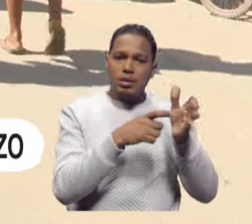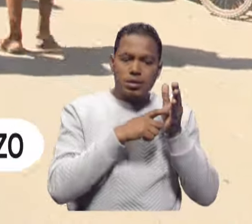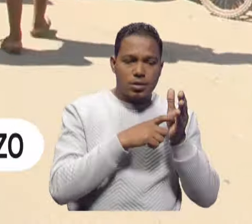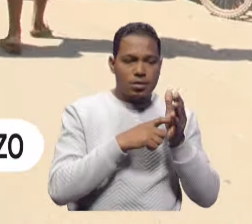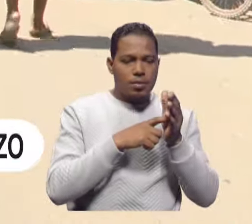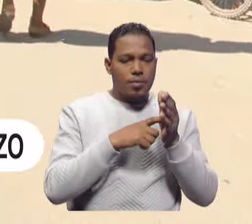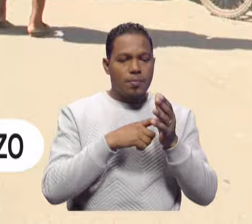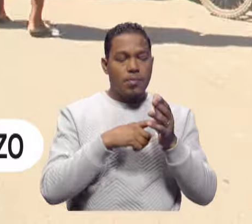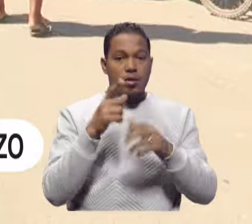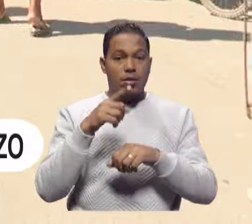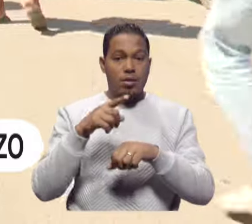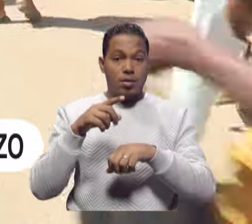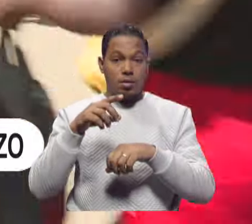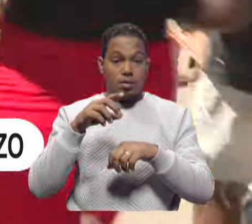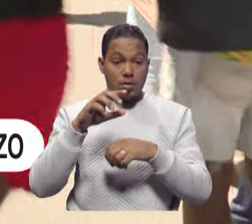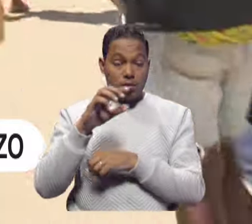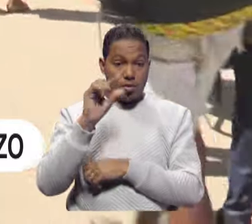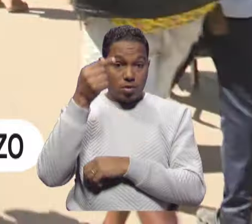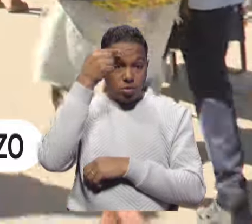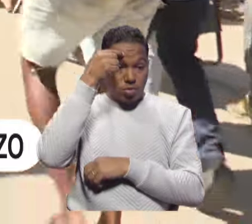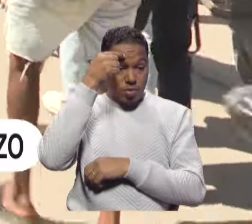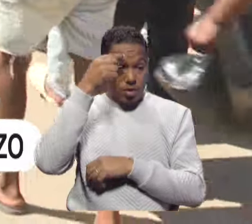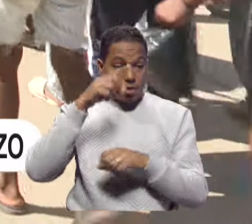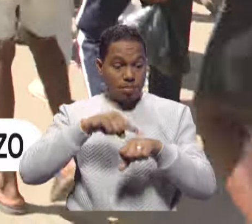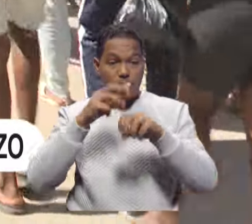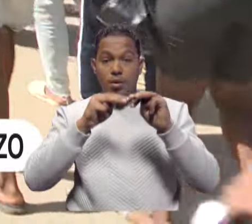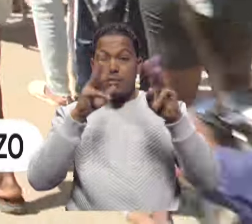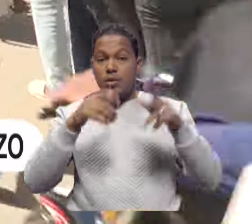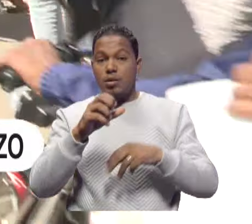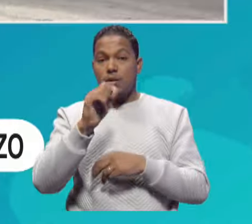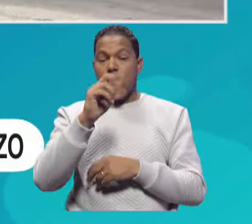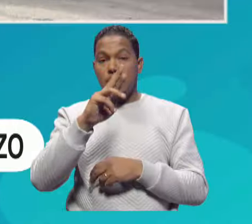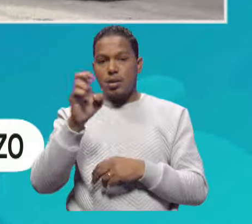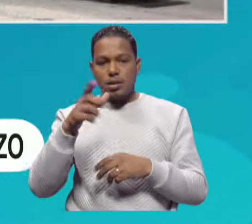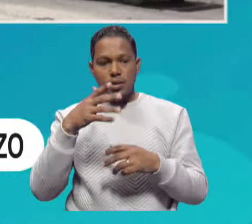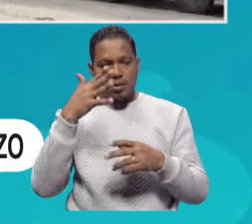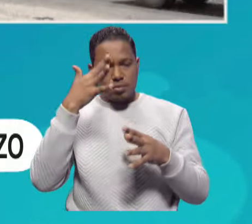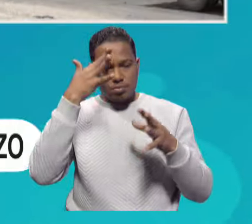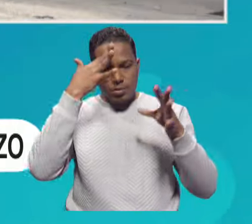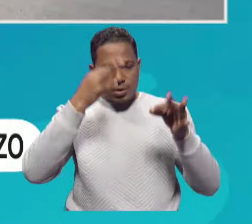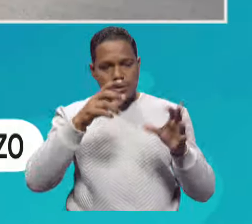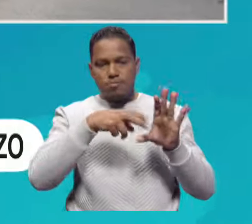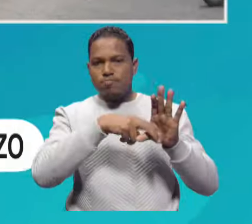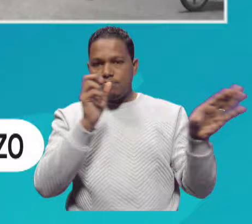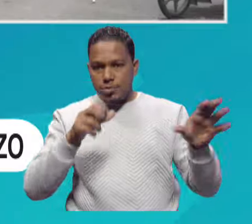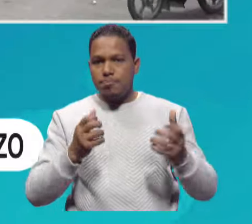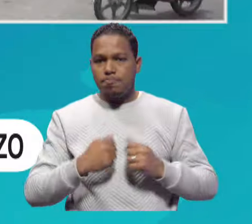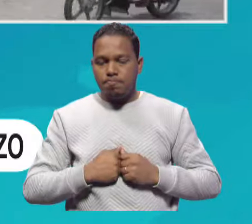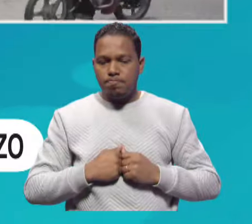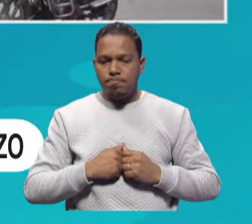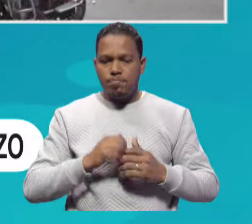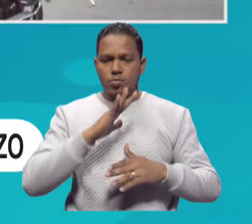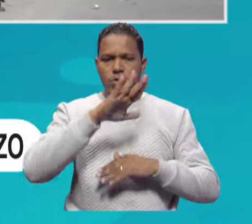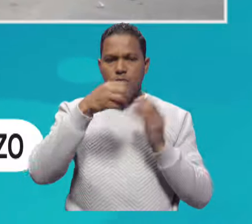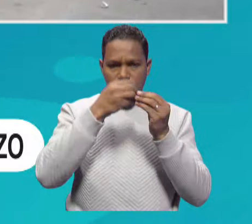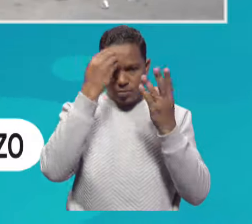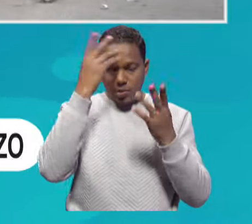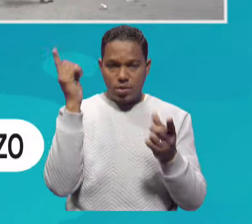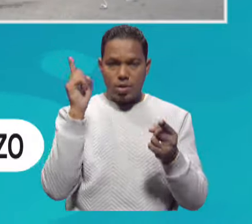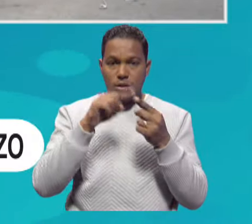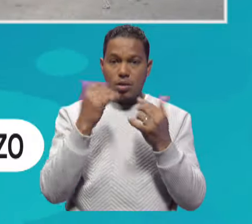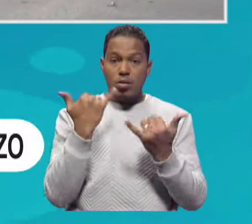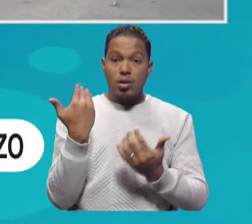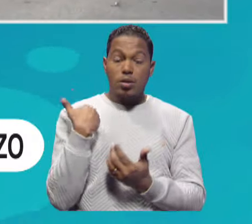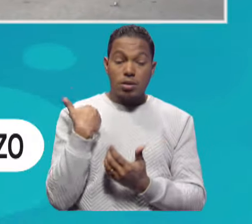que renunciara del poder ya el primer ministro Ariel Henry. Es toda la información que tengo por el momento